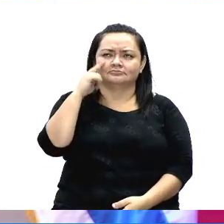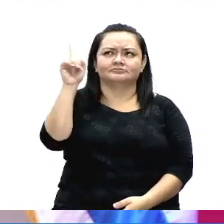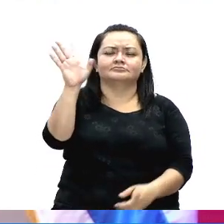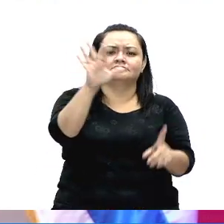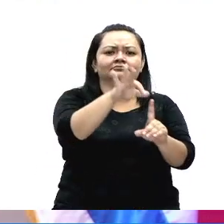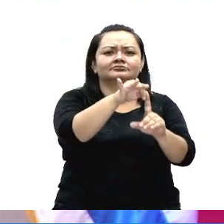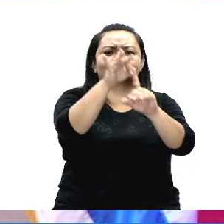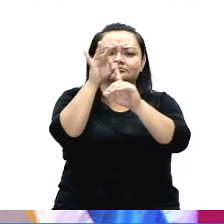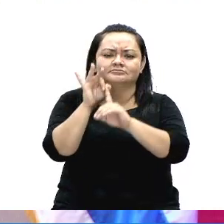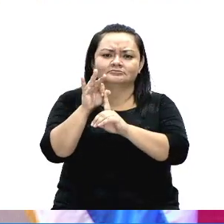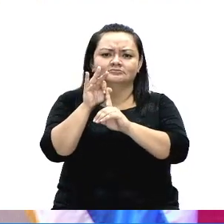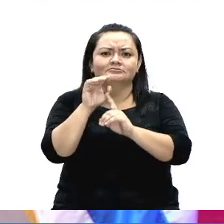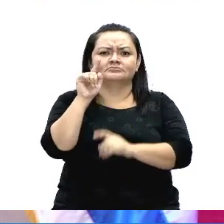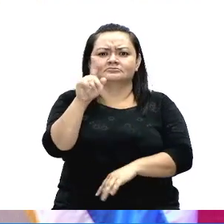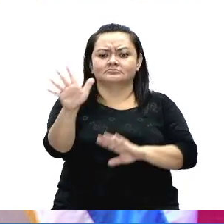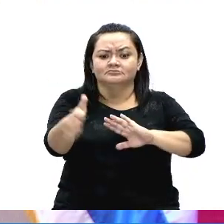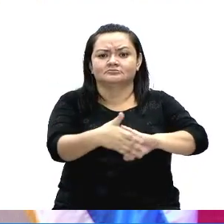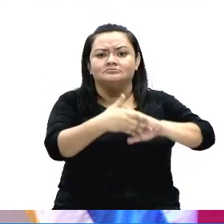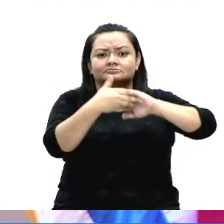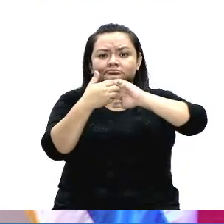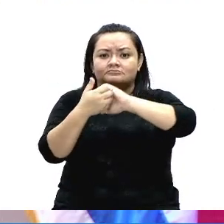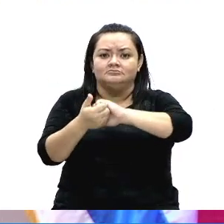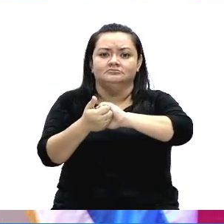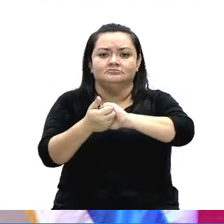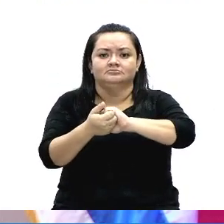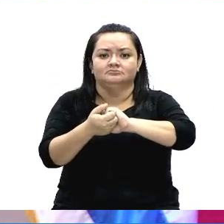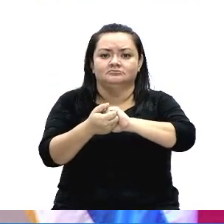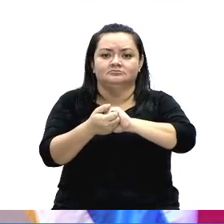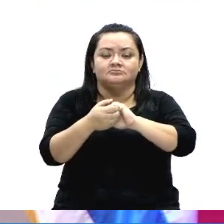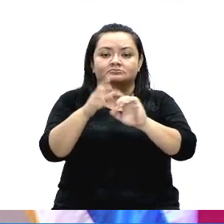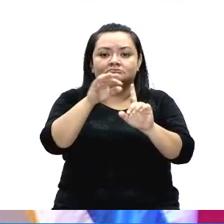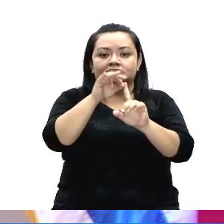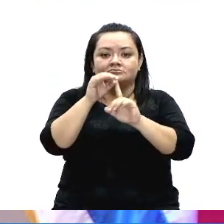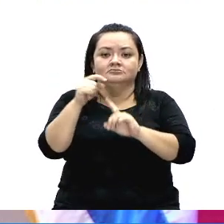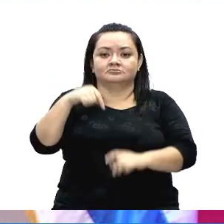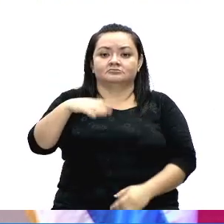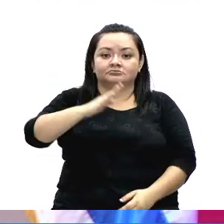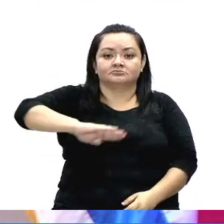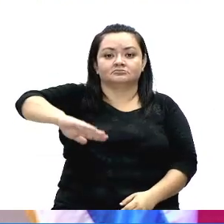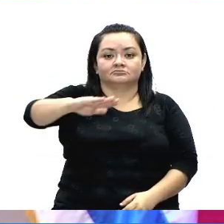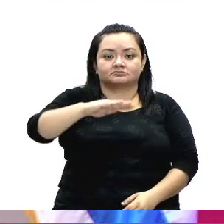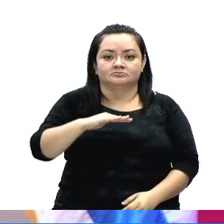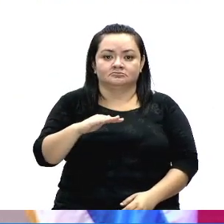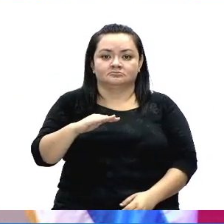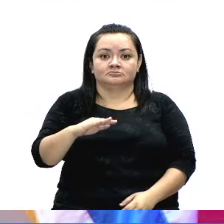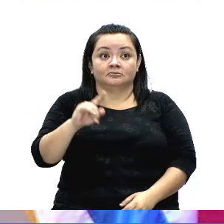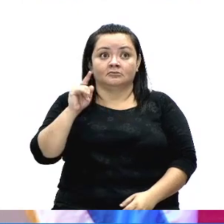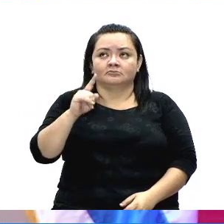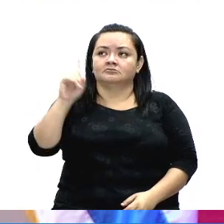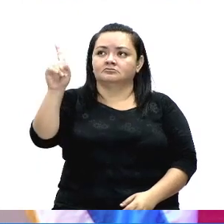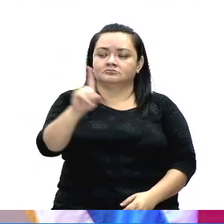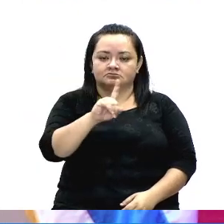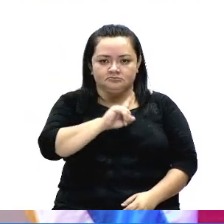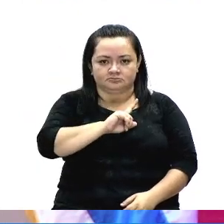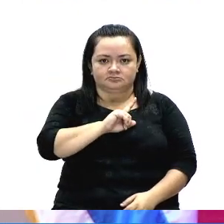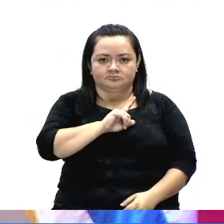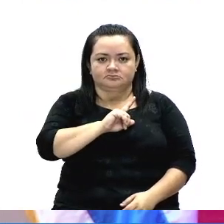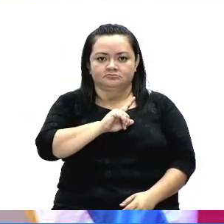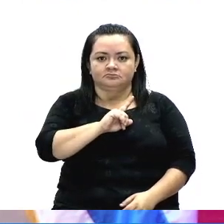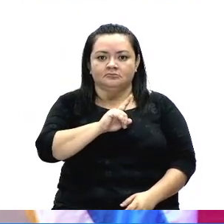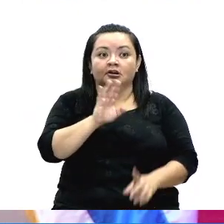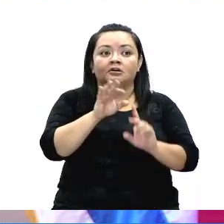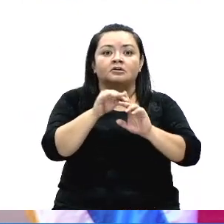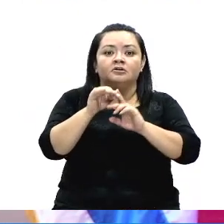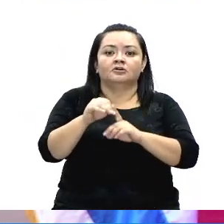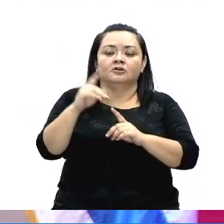de donde dios te tomo y te coloco en este lugar que su presencia y te coloco